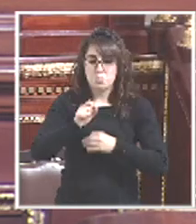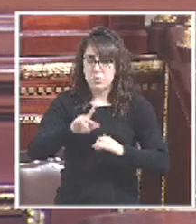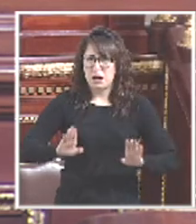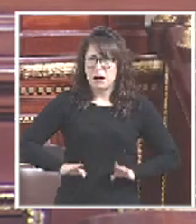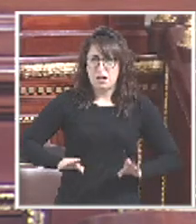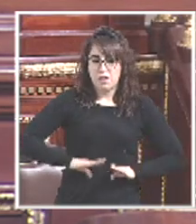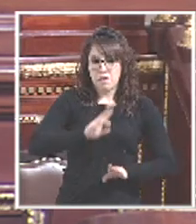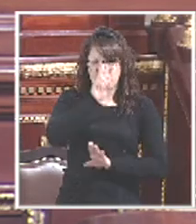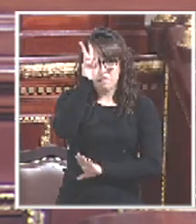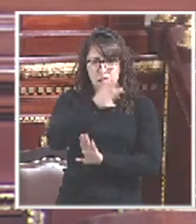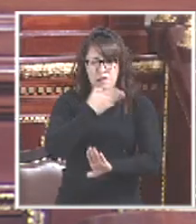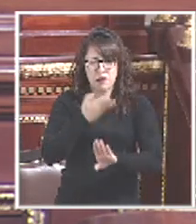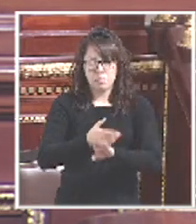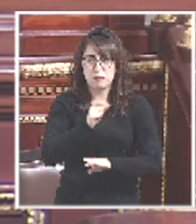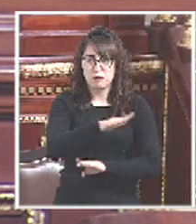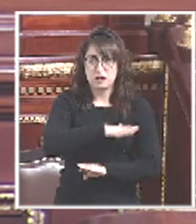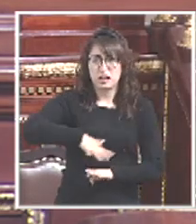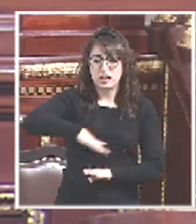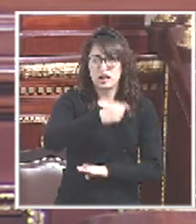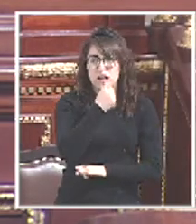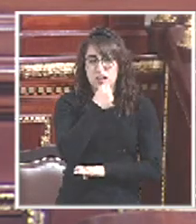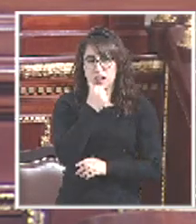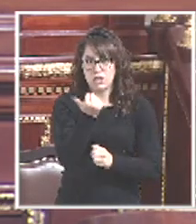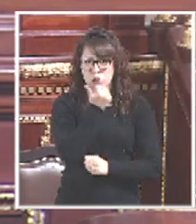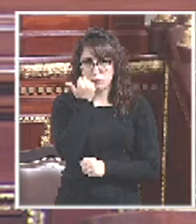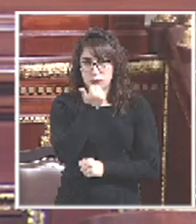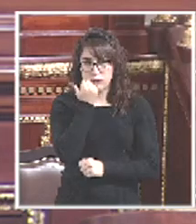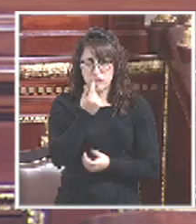replicándose entre los menores dentro de las escuelas.